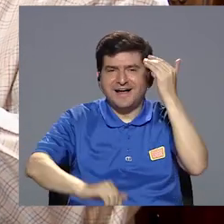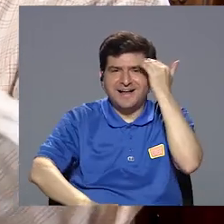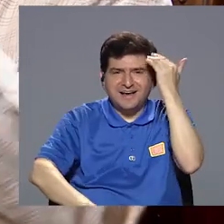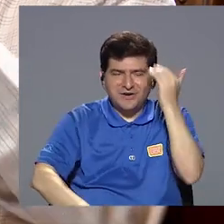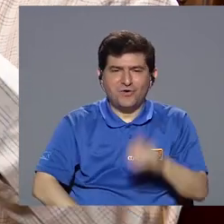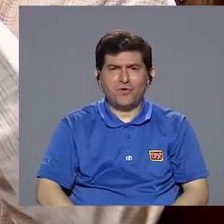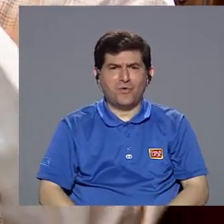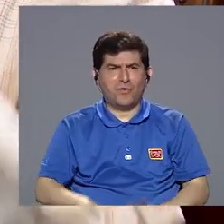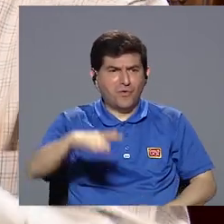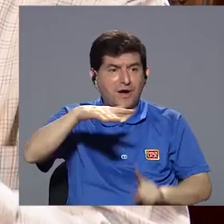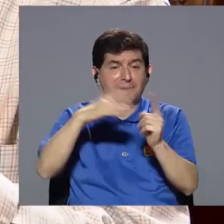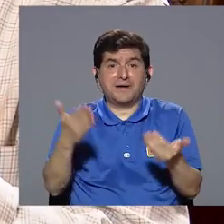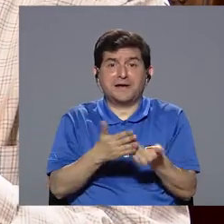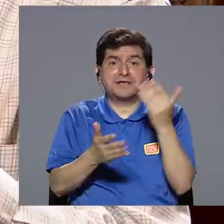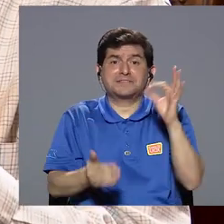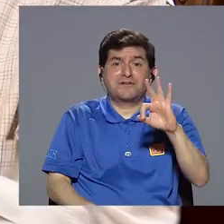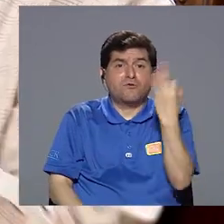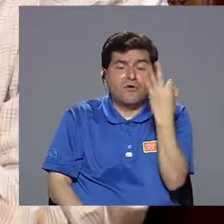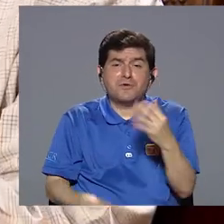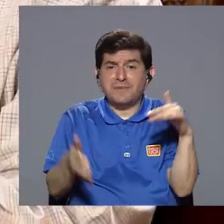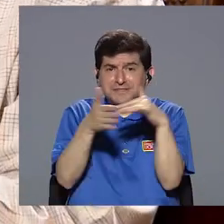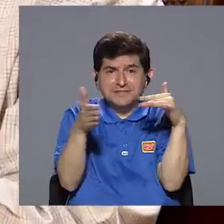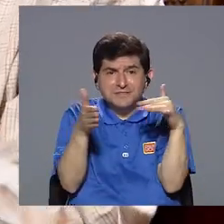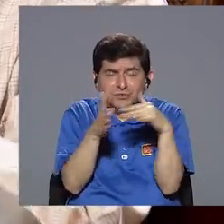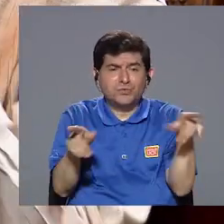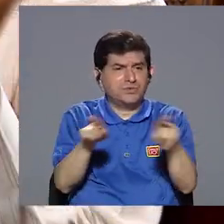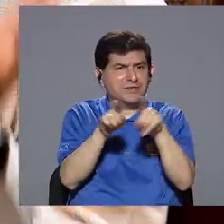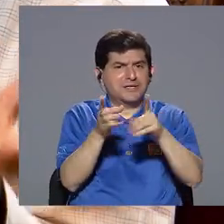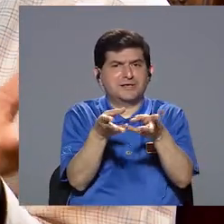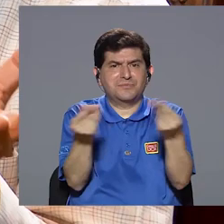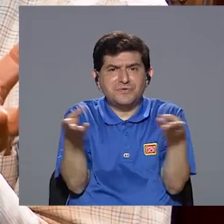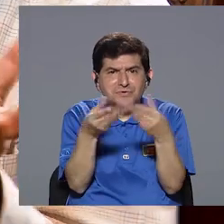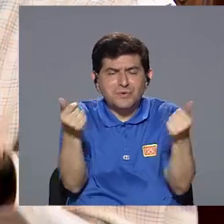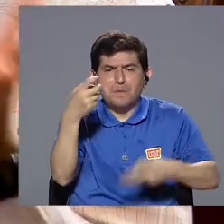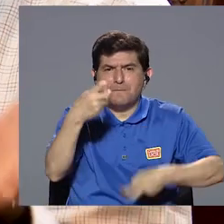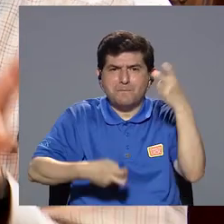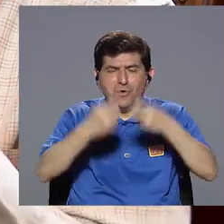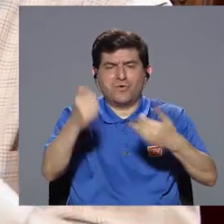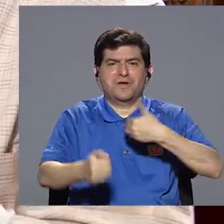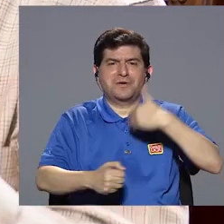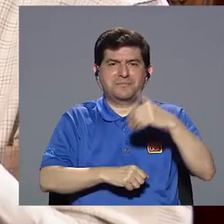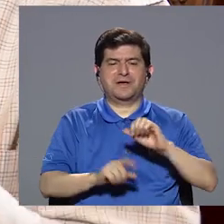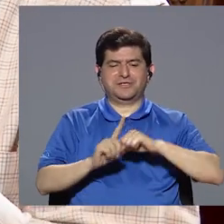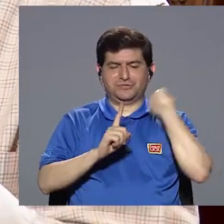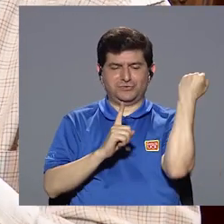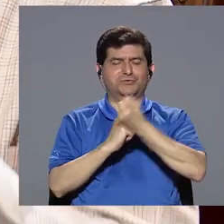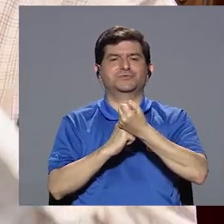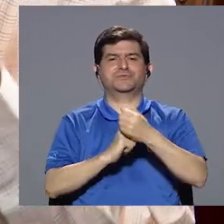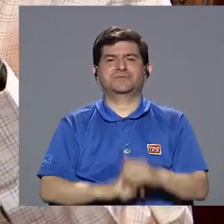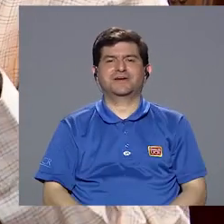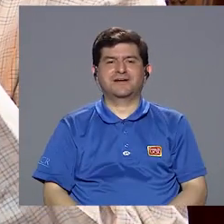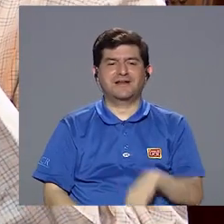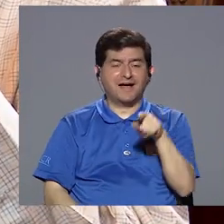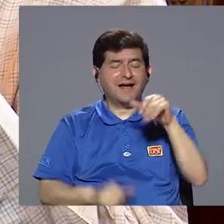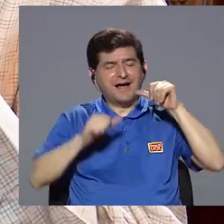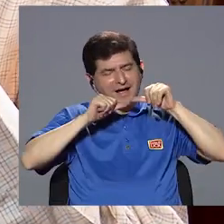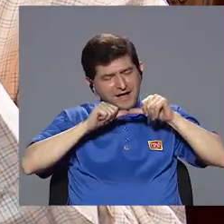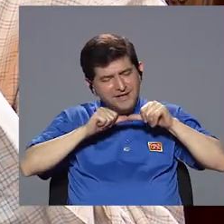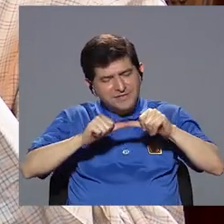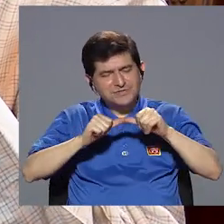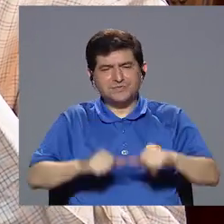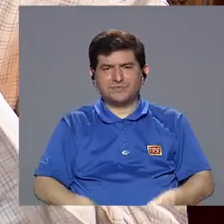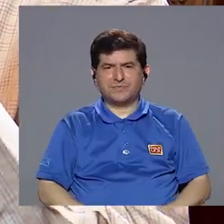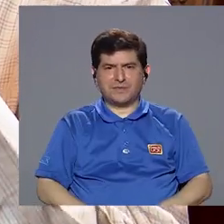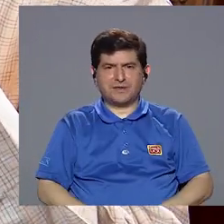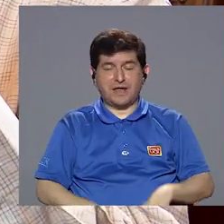de saberes surgen formas nuevas de estudiar y de resolver los problemas que enfrenta nuestra sociedad entonces que hay un continuo